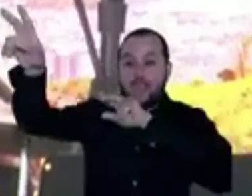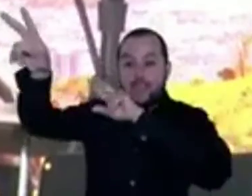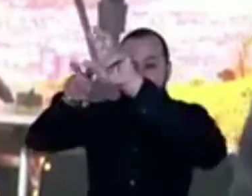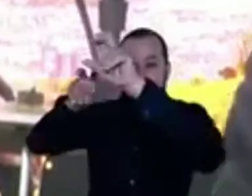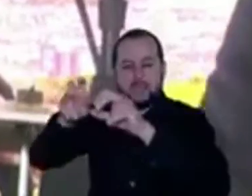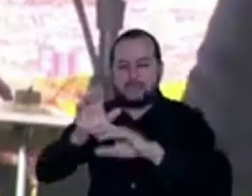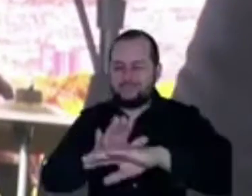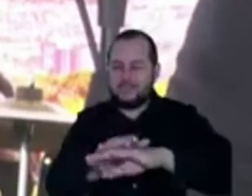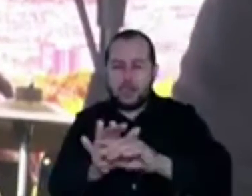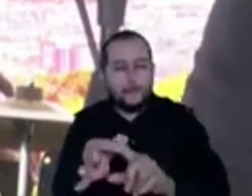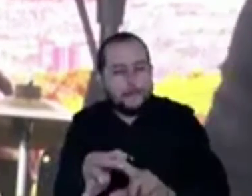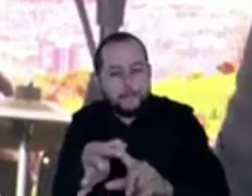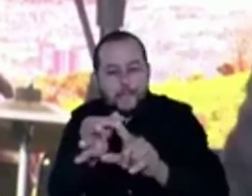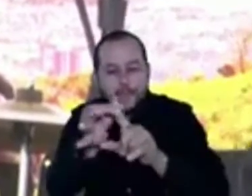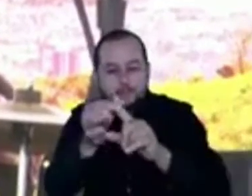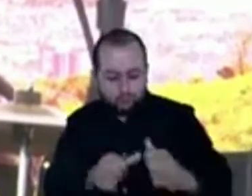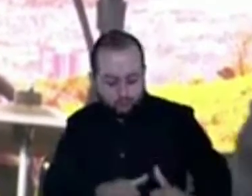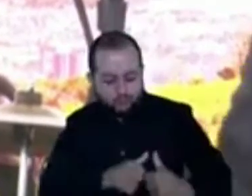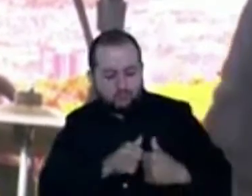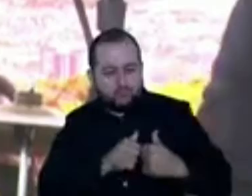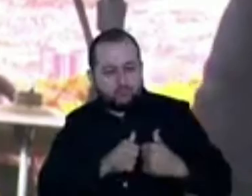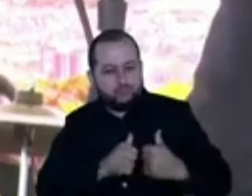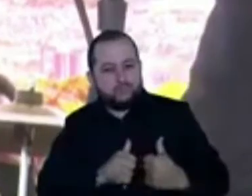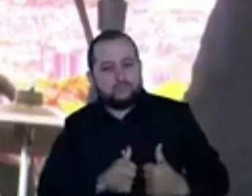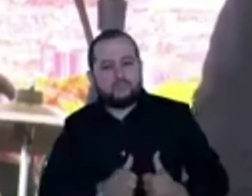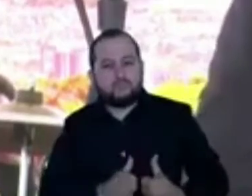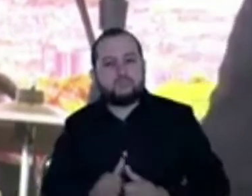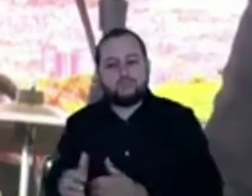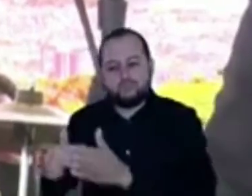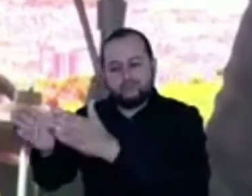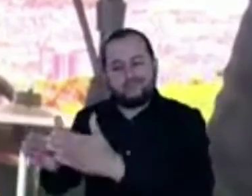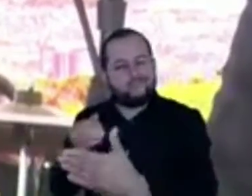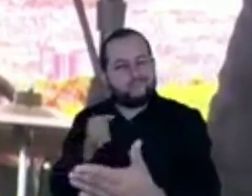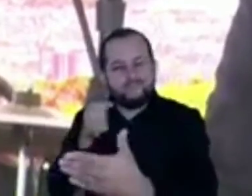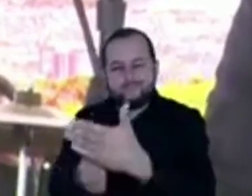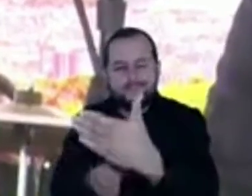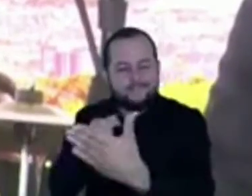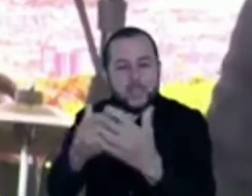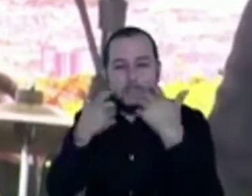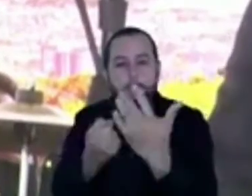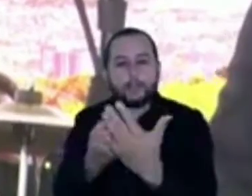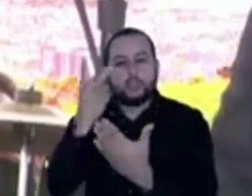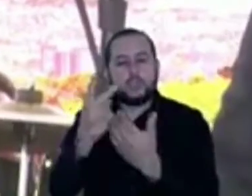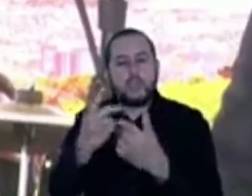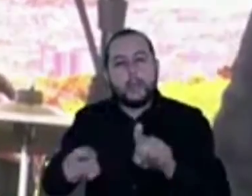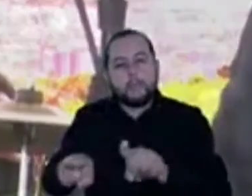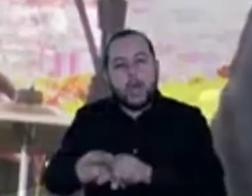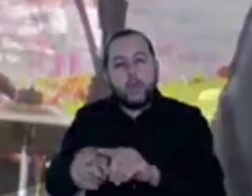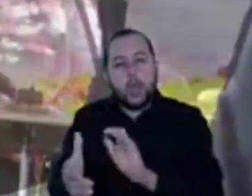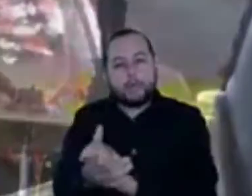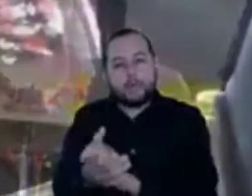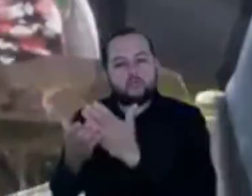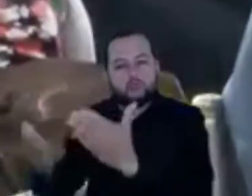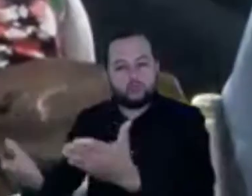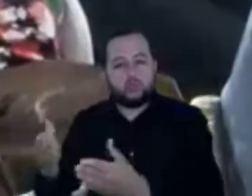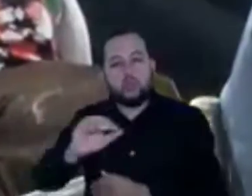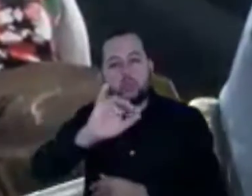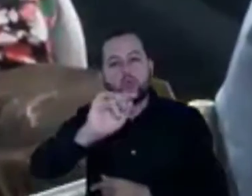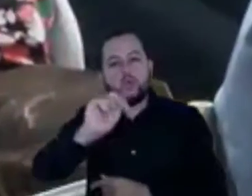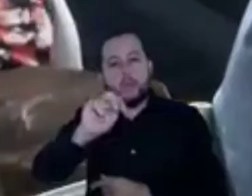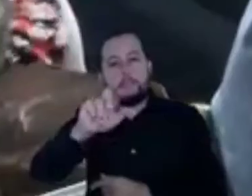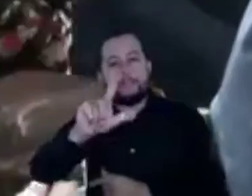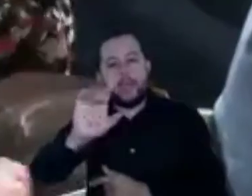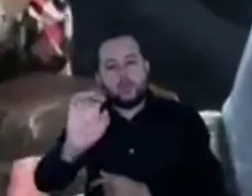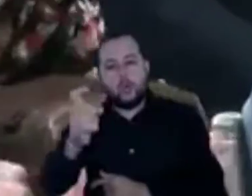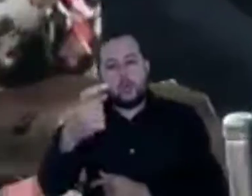referirme de manera especial y con mucho corazón al gestor de este megaproyecto, mi hermano y amigo Juan Pablo Gallo, exalcalde